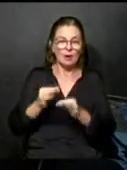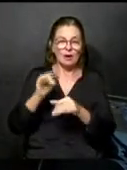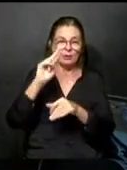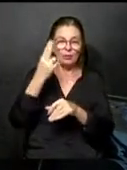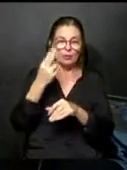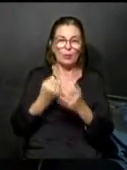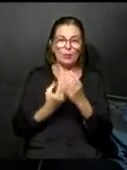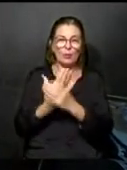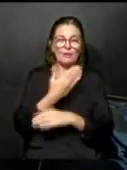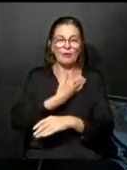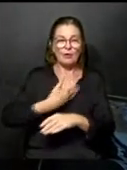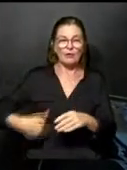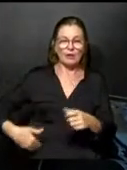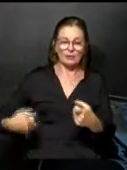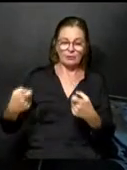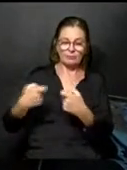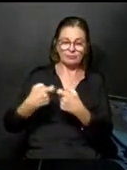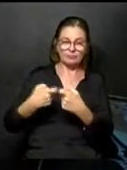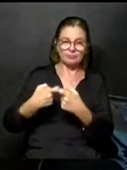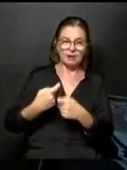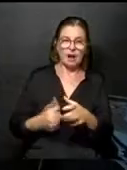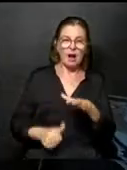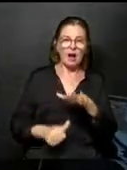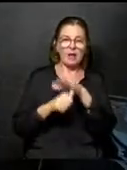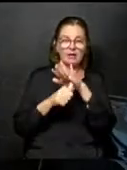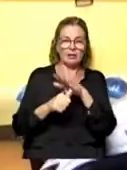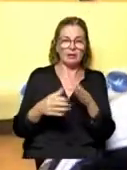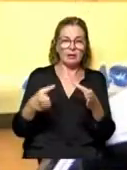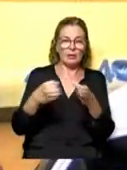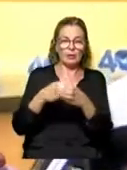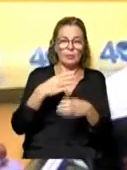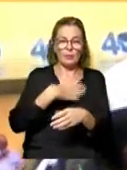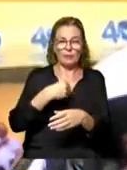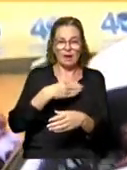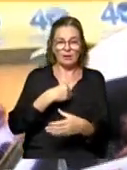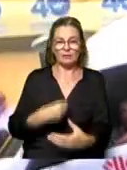nuevo gobierno de coalición liderado por el Partido Nacional.